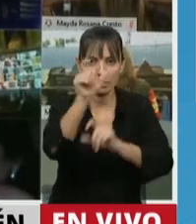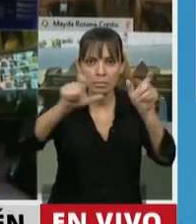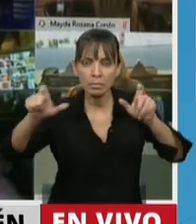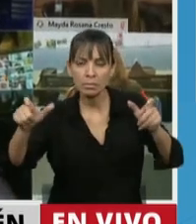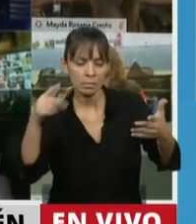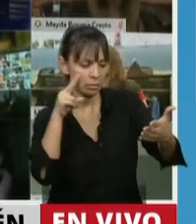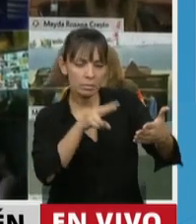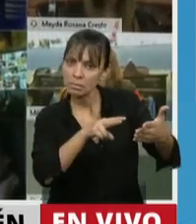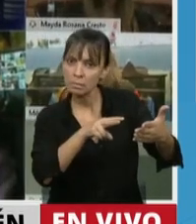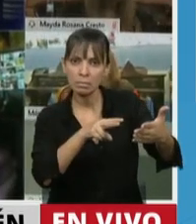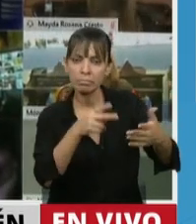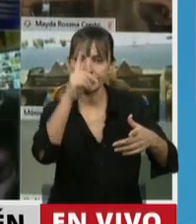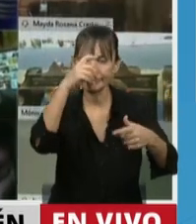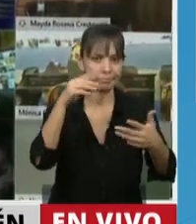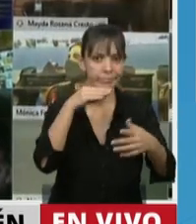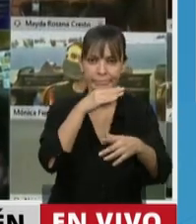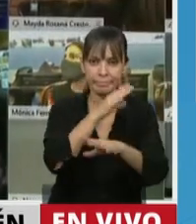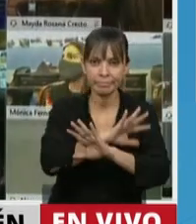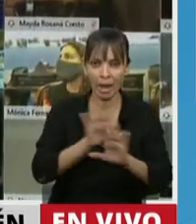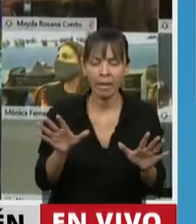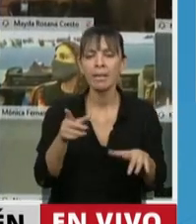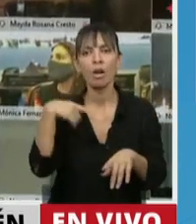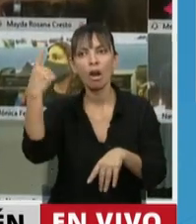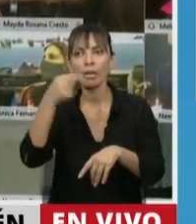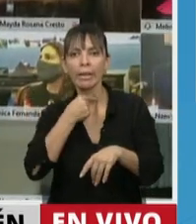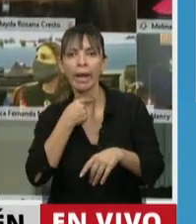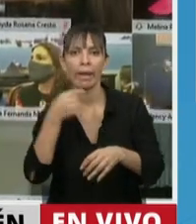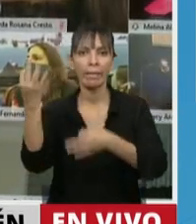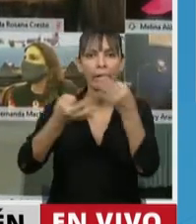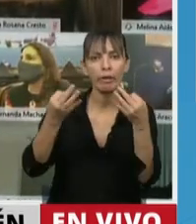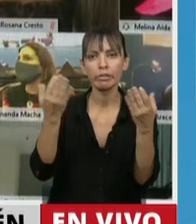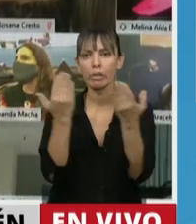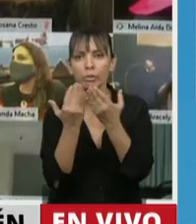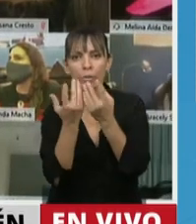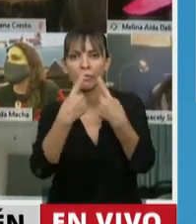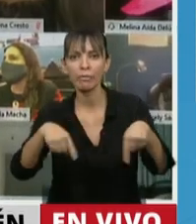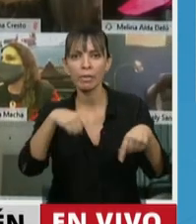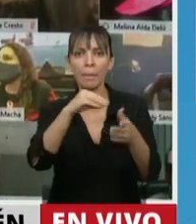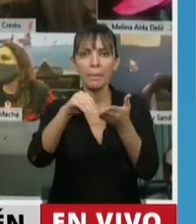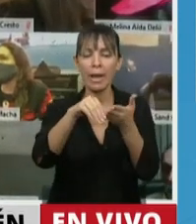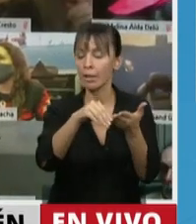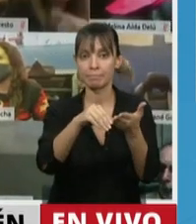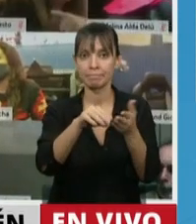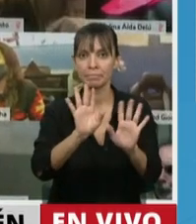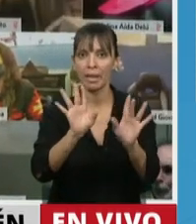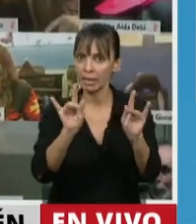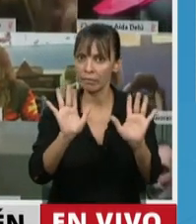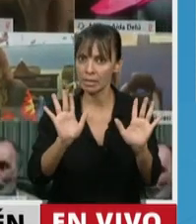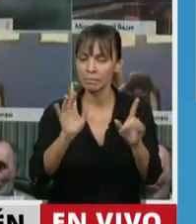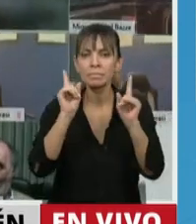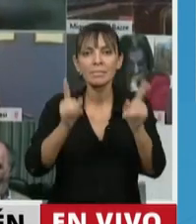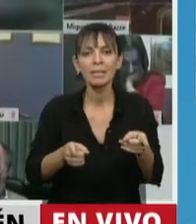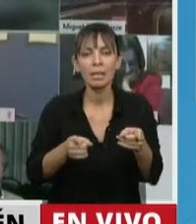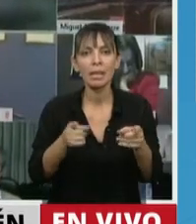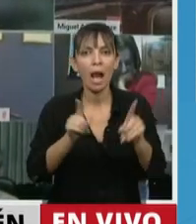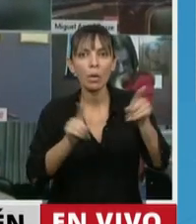farmacéuticos y profesionales que deben realizar estudios y empleados de los centros de salud. Incluso en oportunidades